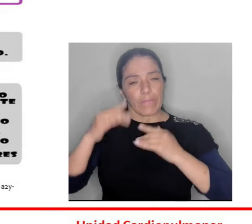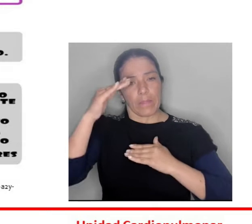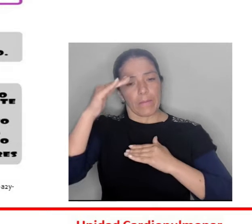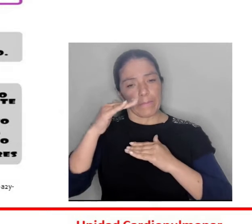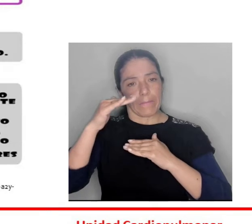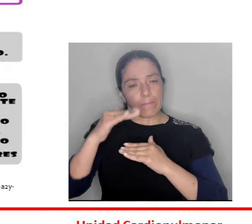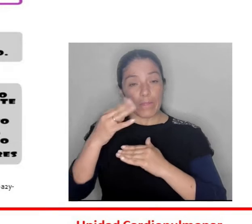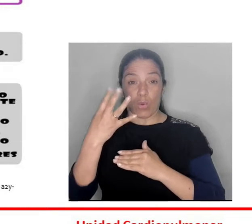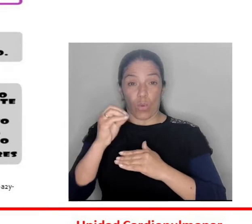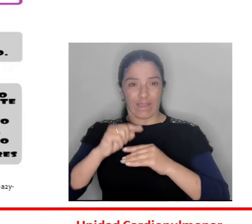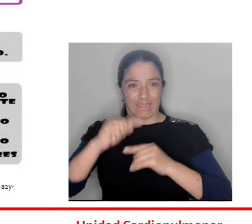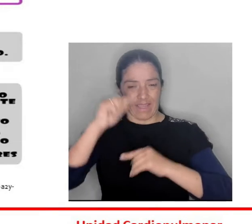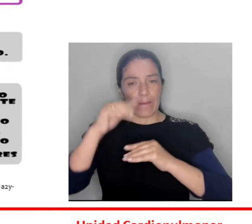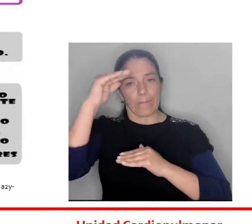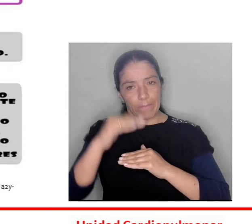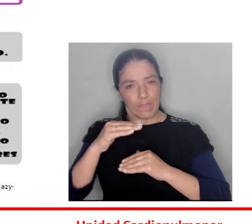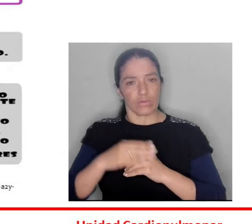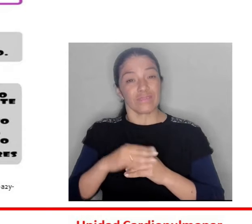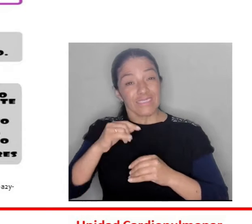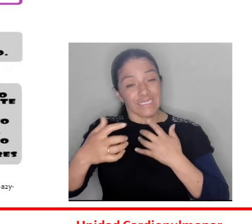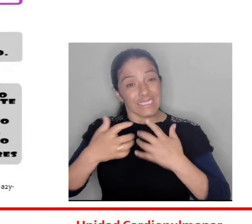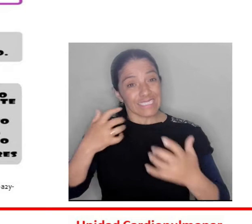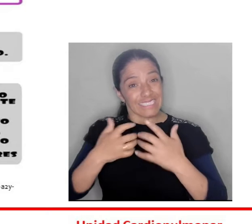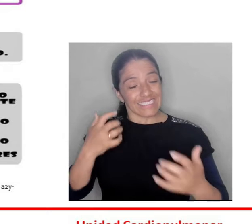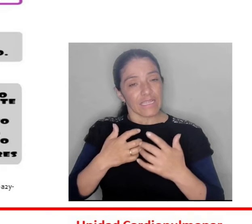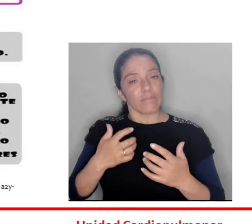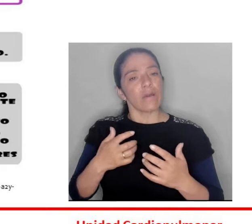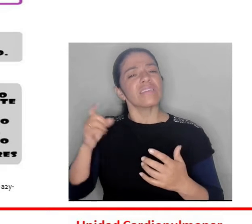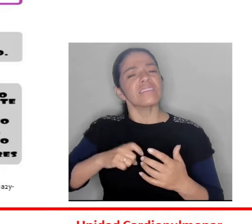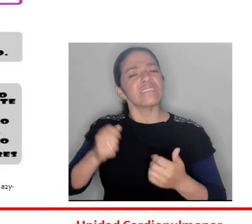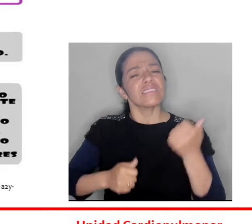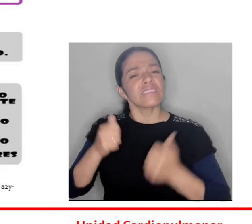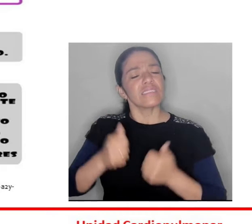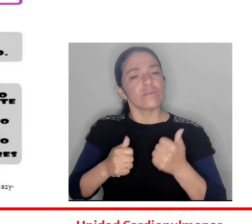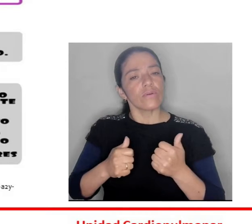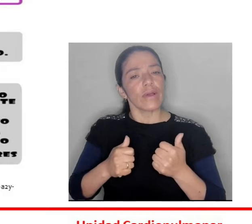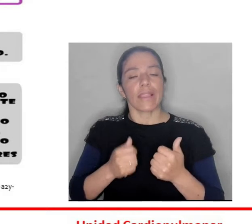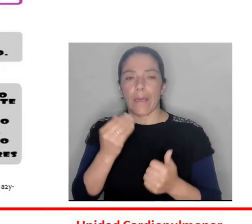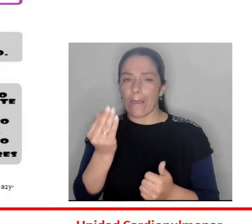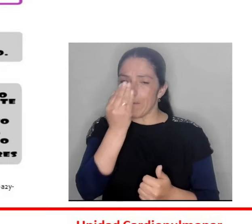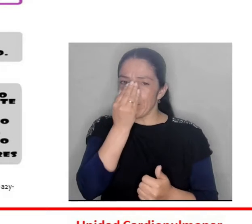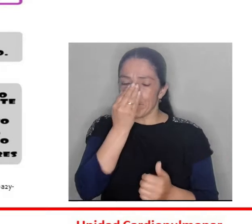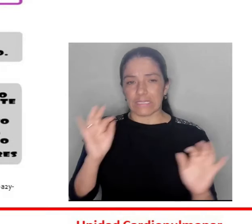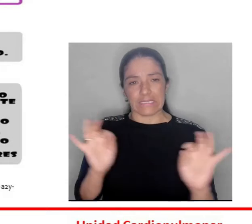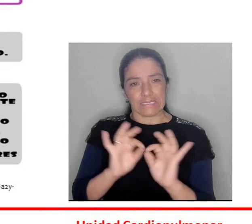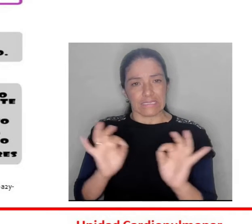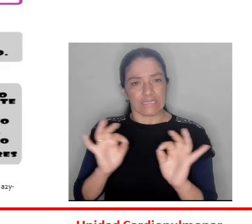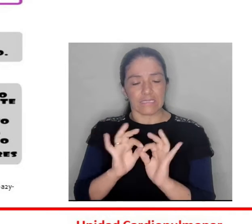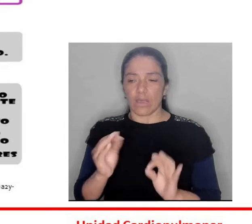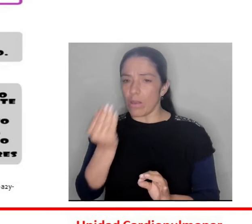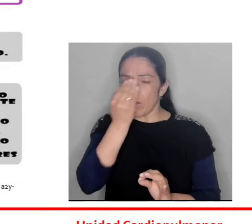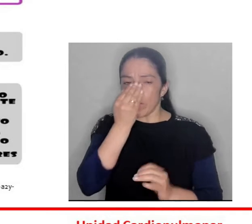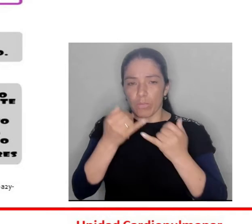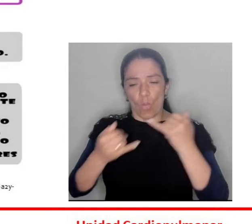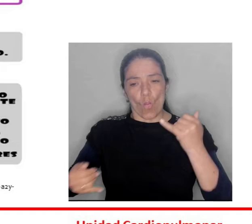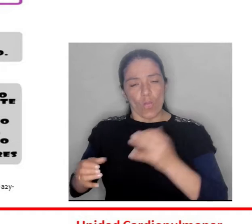los flujos siempre serán menores a 40 litros. Y con estos sistemas utilizamos dispositivos como son la